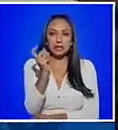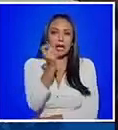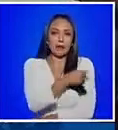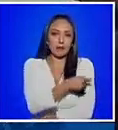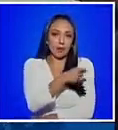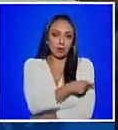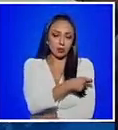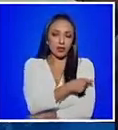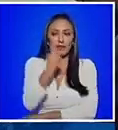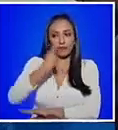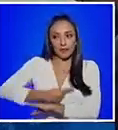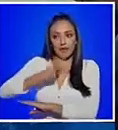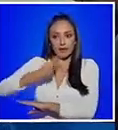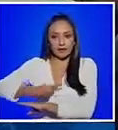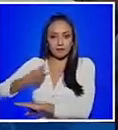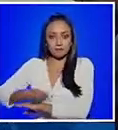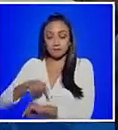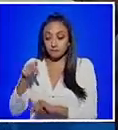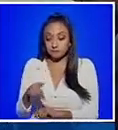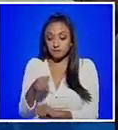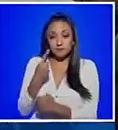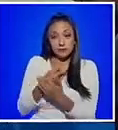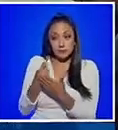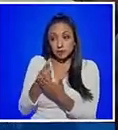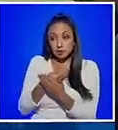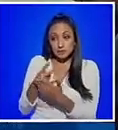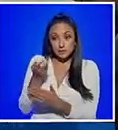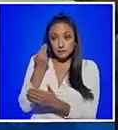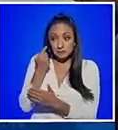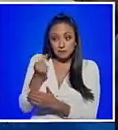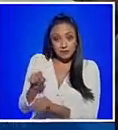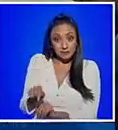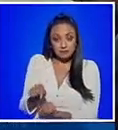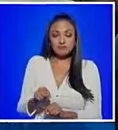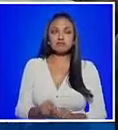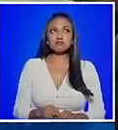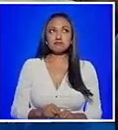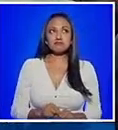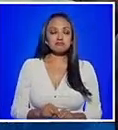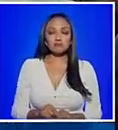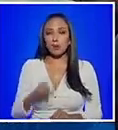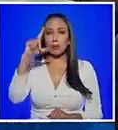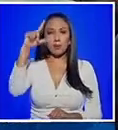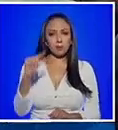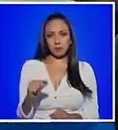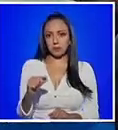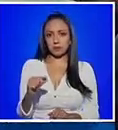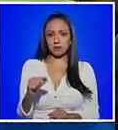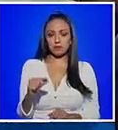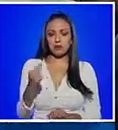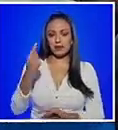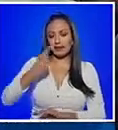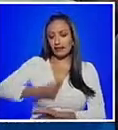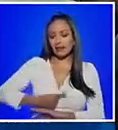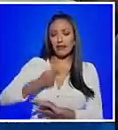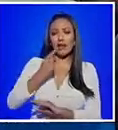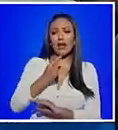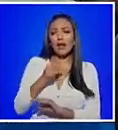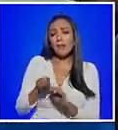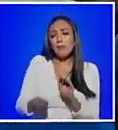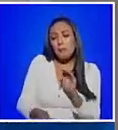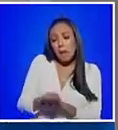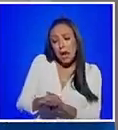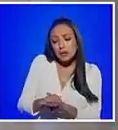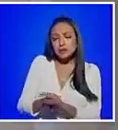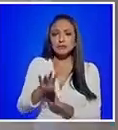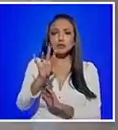diarias. Sin embargo, en estas últimas semanas, el número de vacunados diarios no supera los